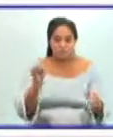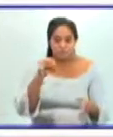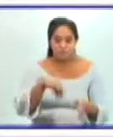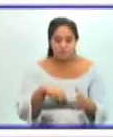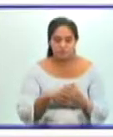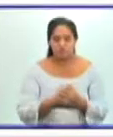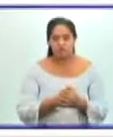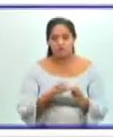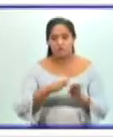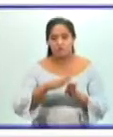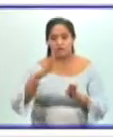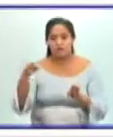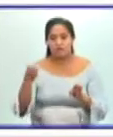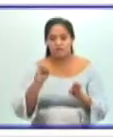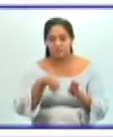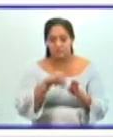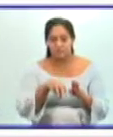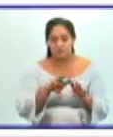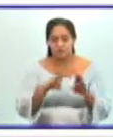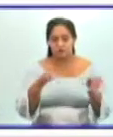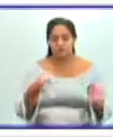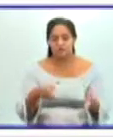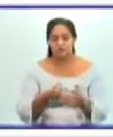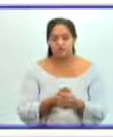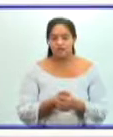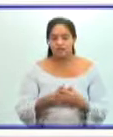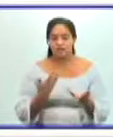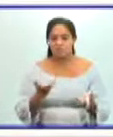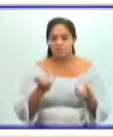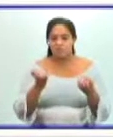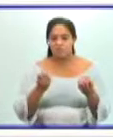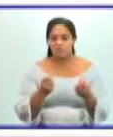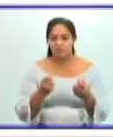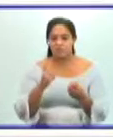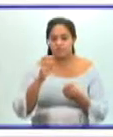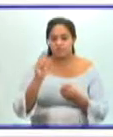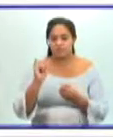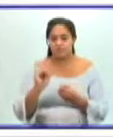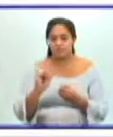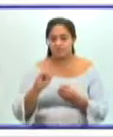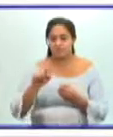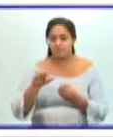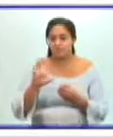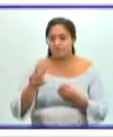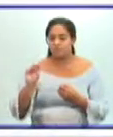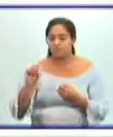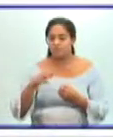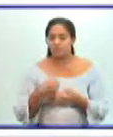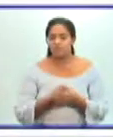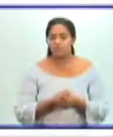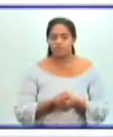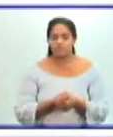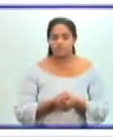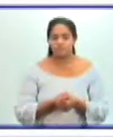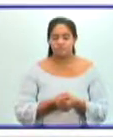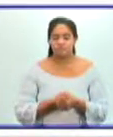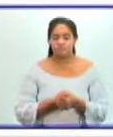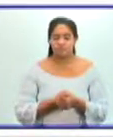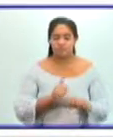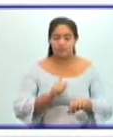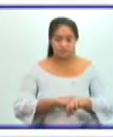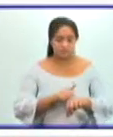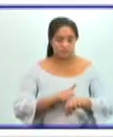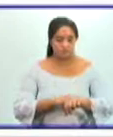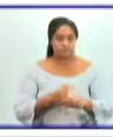boca hasta depositarlo en la caja es 7,5 metros. Te daré ahora otro